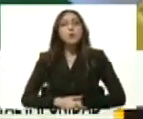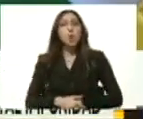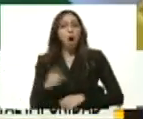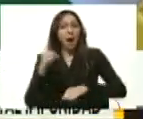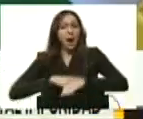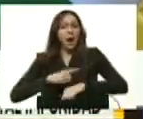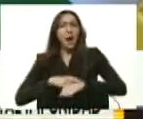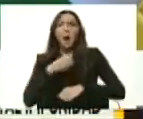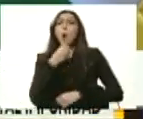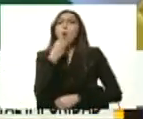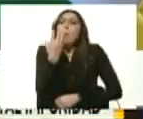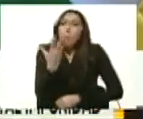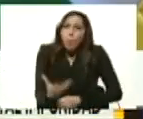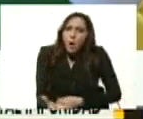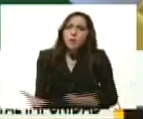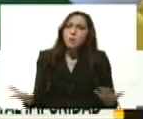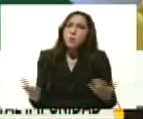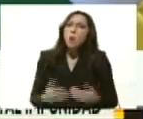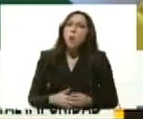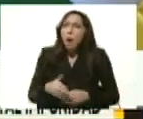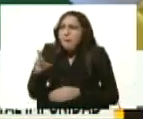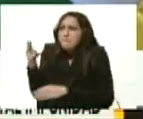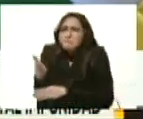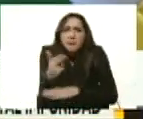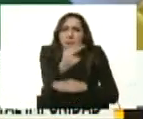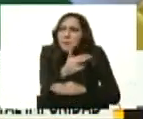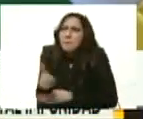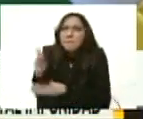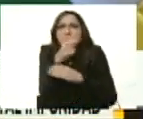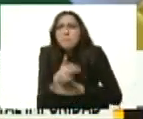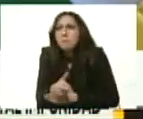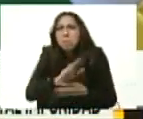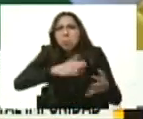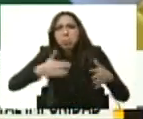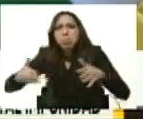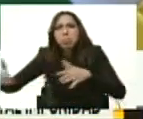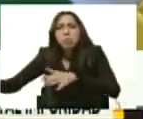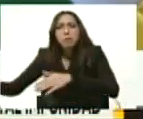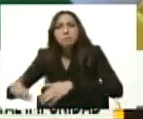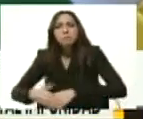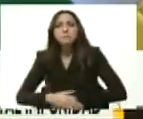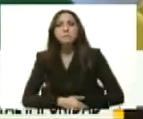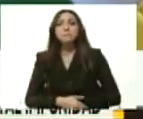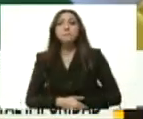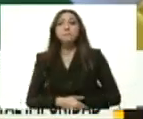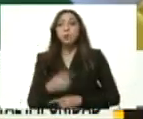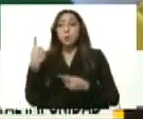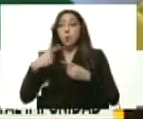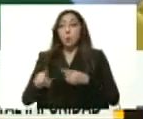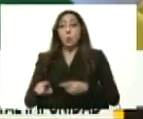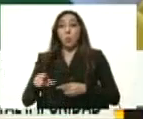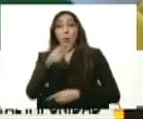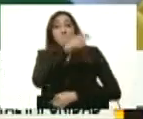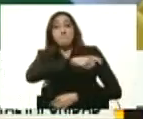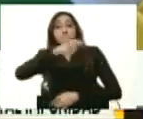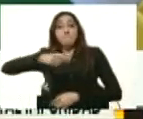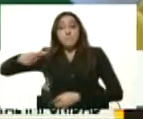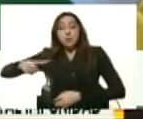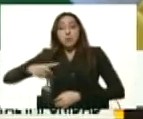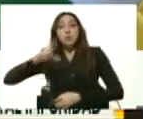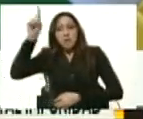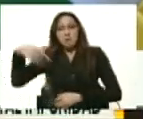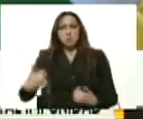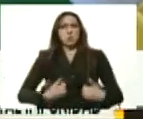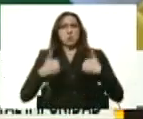momento de sus vidas, recibieron disparos y fueron masacrados. Otros centenares de personas